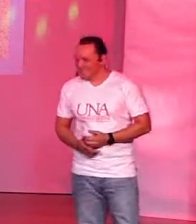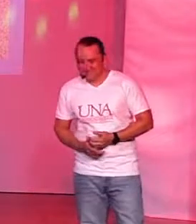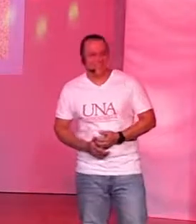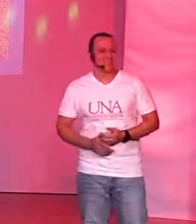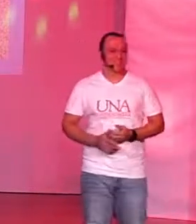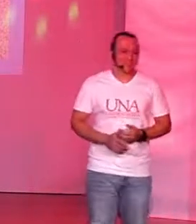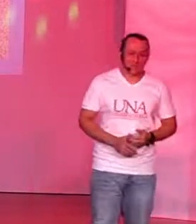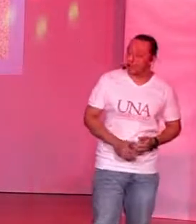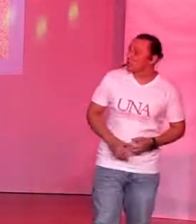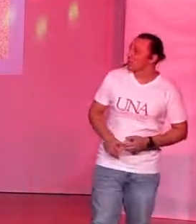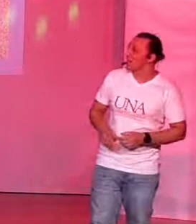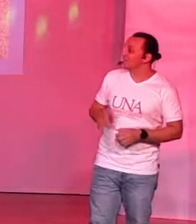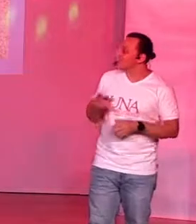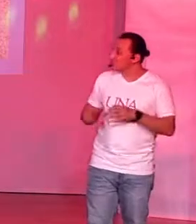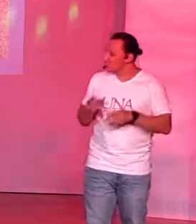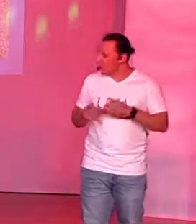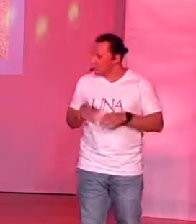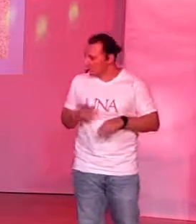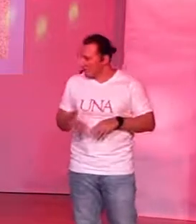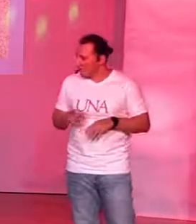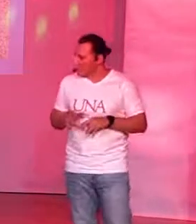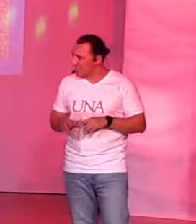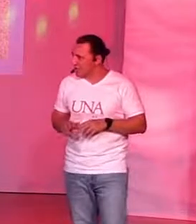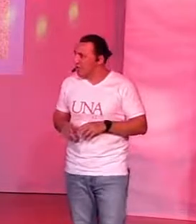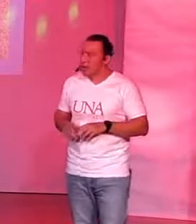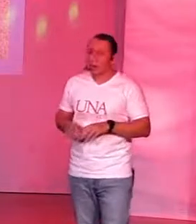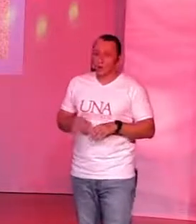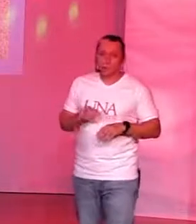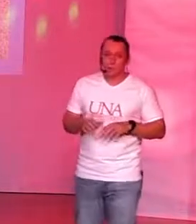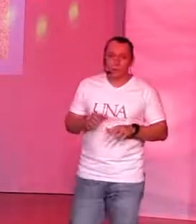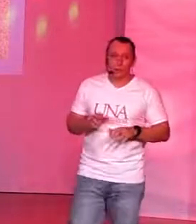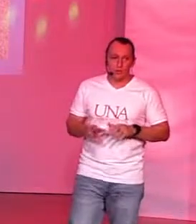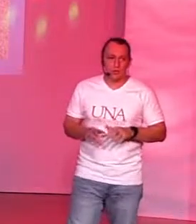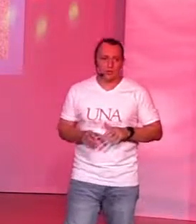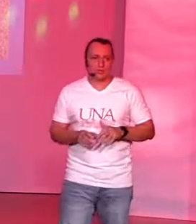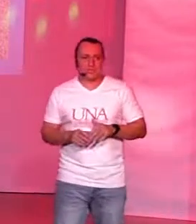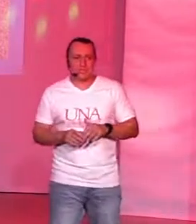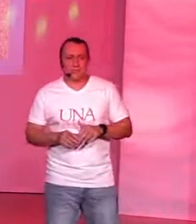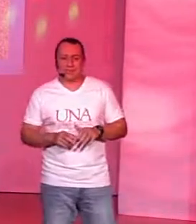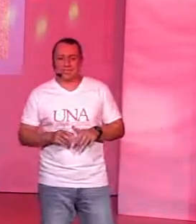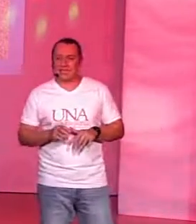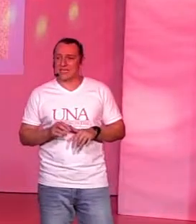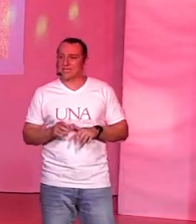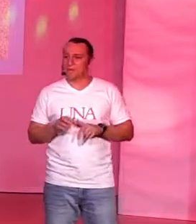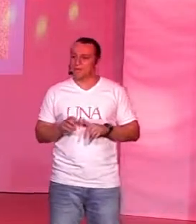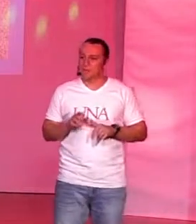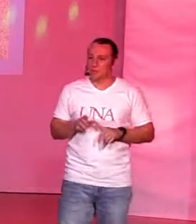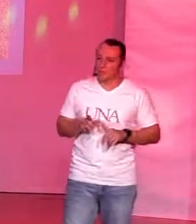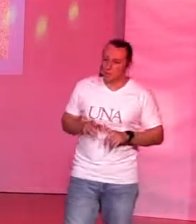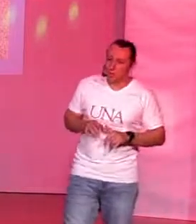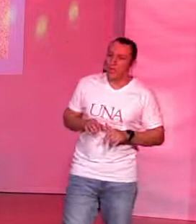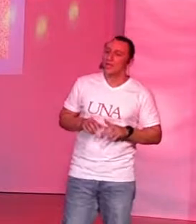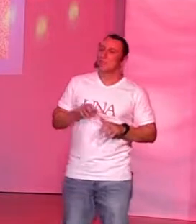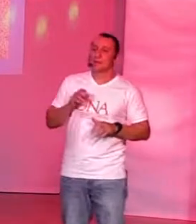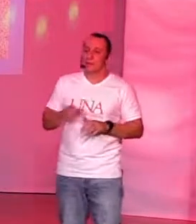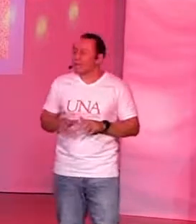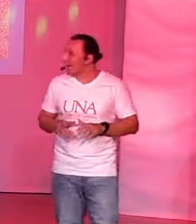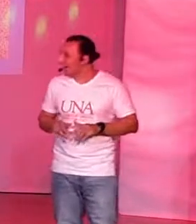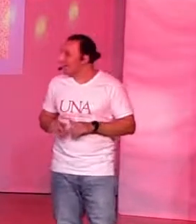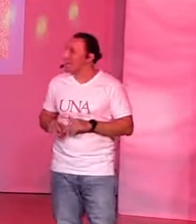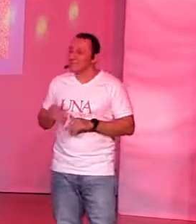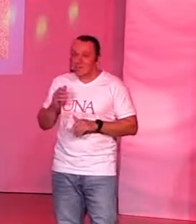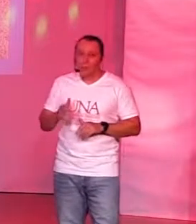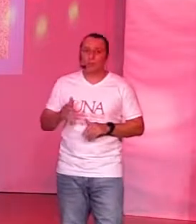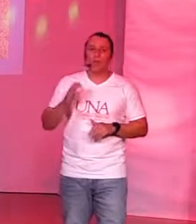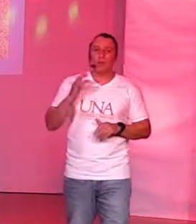el país. Sí, excelente. Amigo, nos están haciendo muchas preguntas ahí en el chat, ¿sí? Pero es muy importante que ustedes sepan que si quieren tener más información, se metan